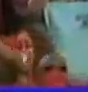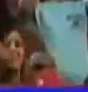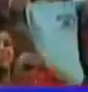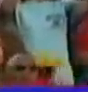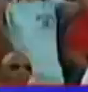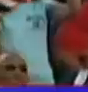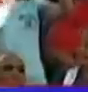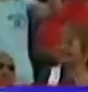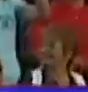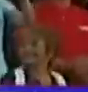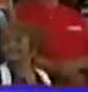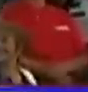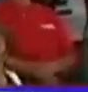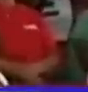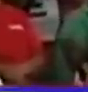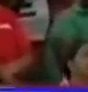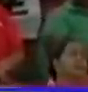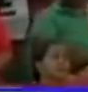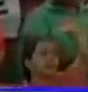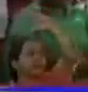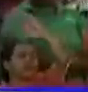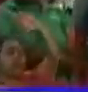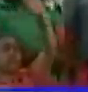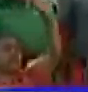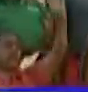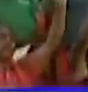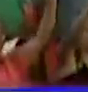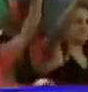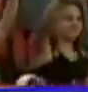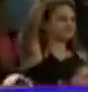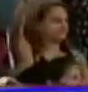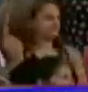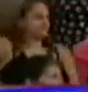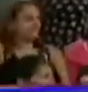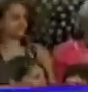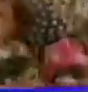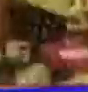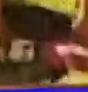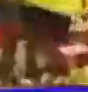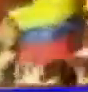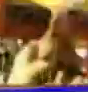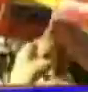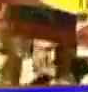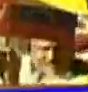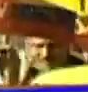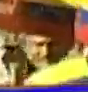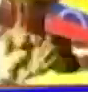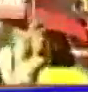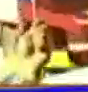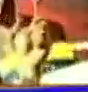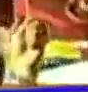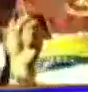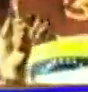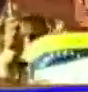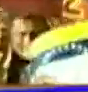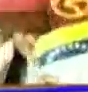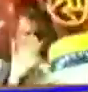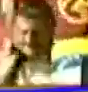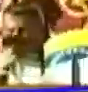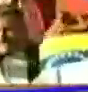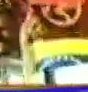gran gesta americana. Un muchacho de ojos negros coqueteaba en su caballo,